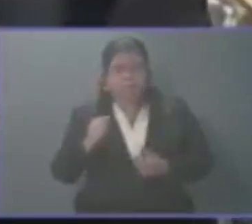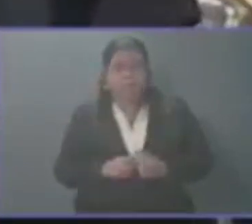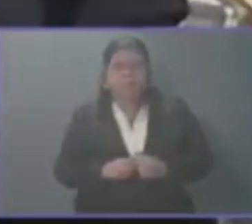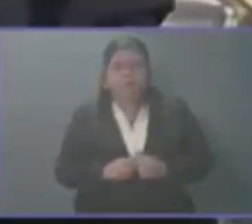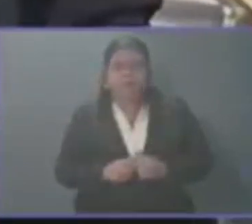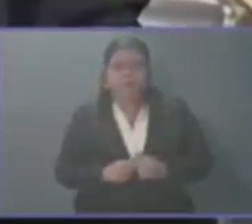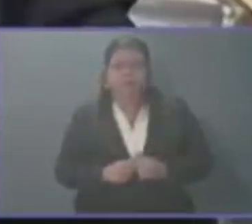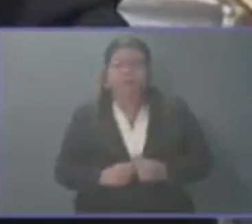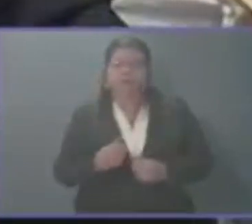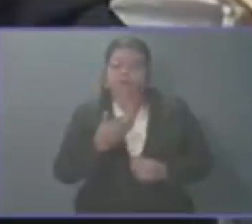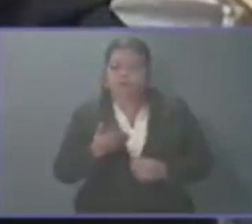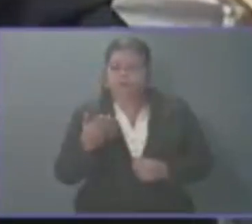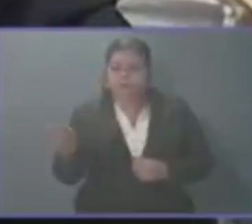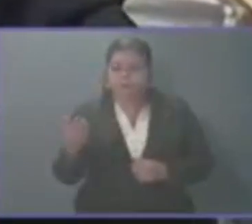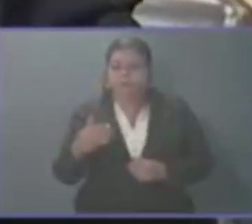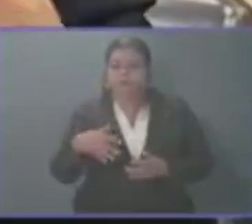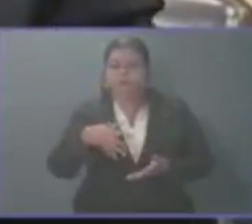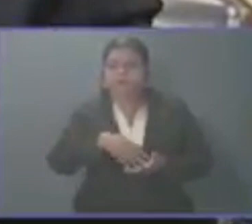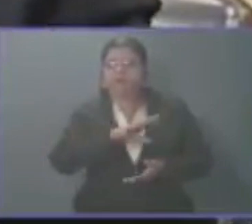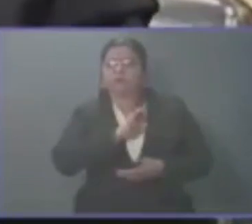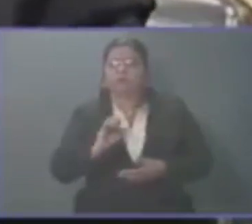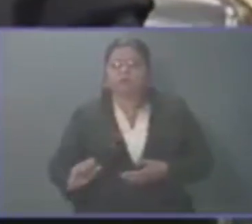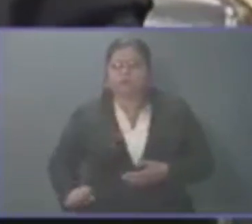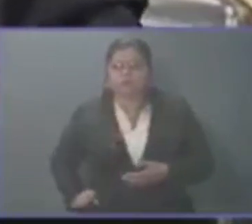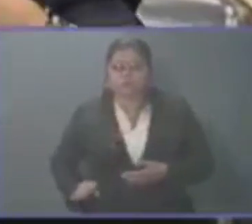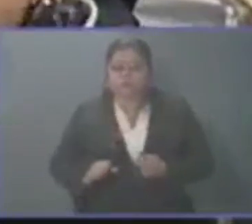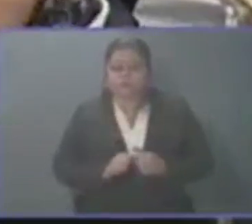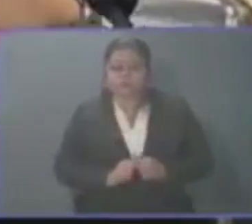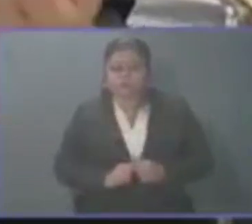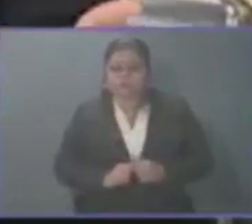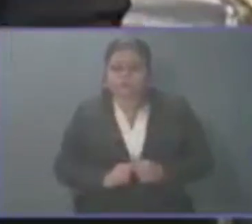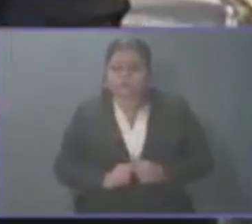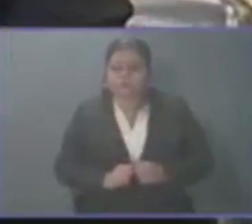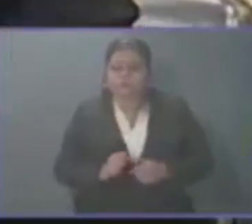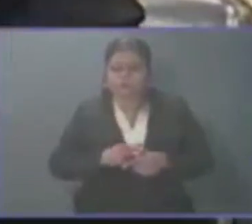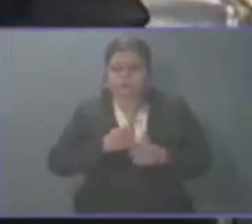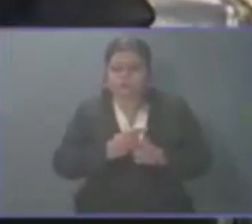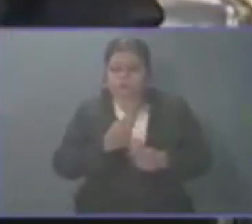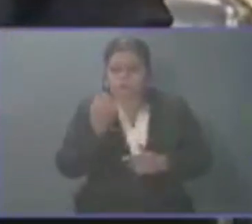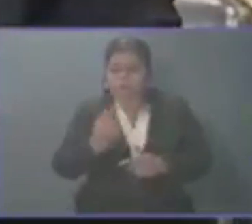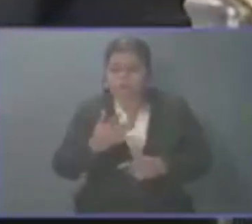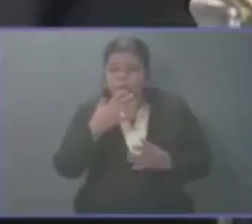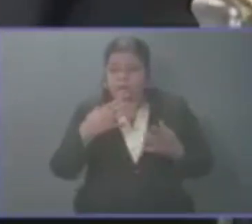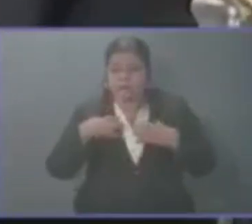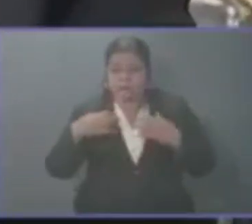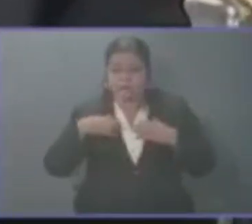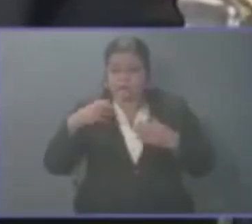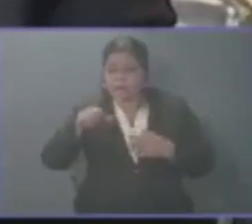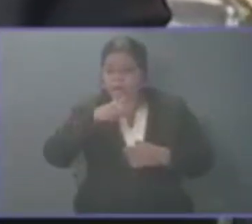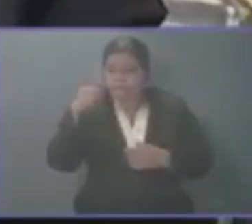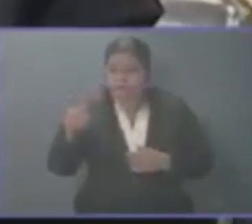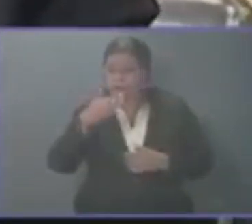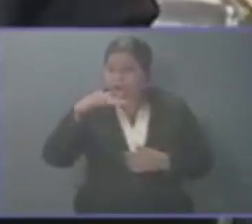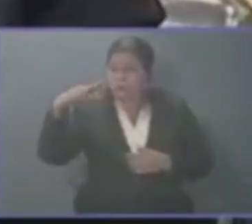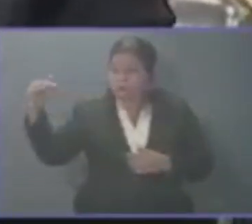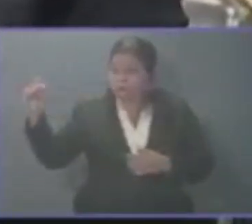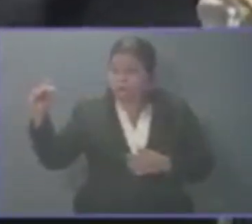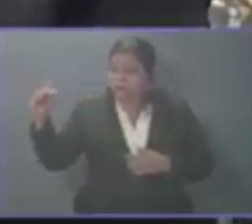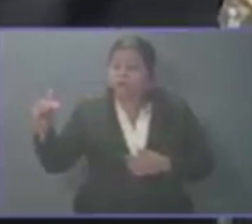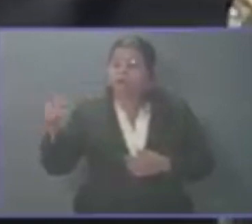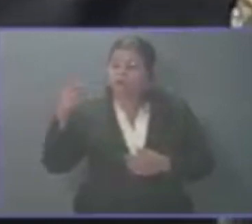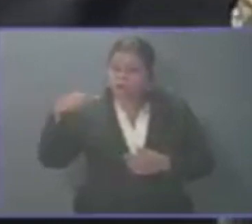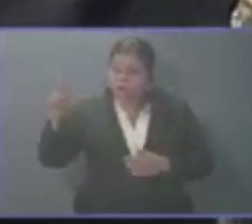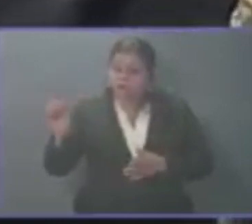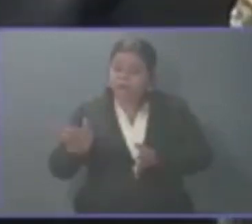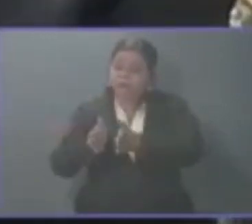ver cómo los salvadoreños allá, nuestros hermanos que viven afuera del Salvador, van y sacan su DUI